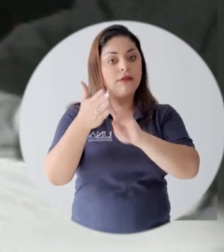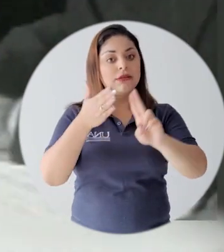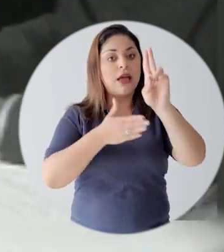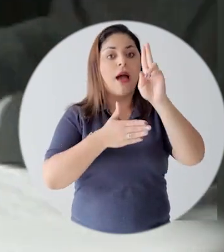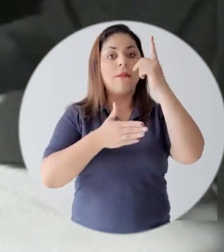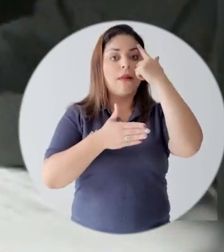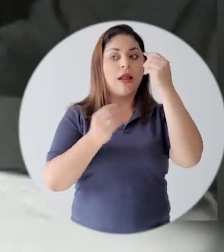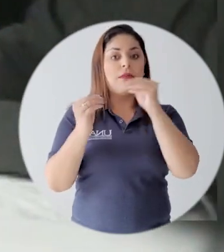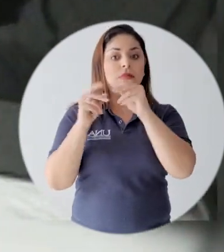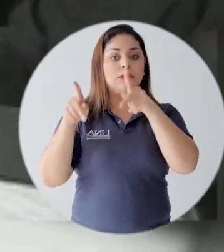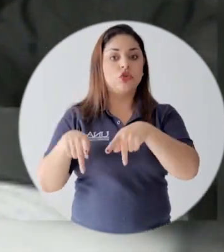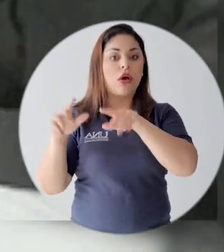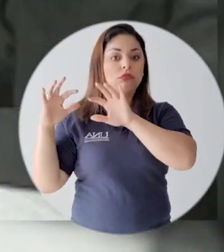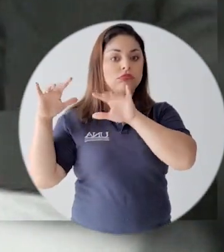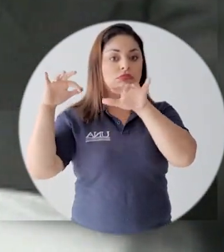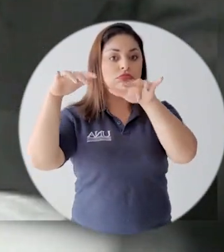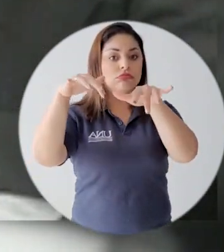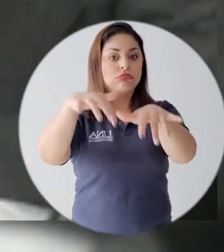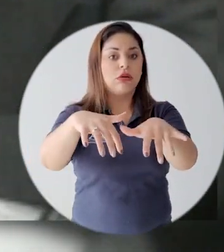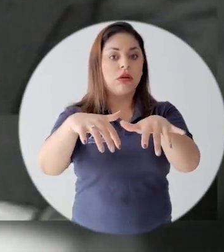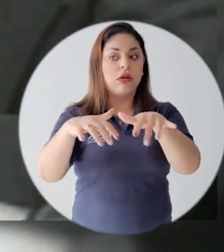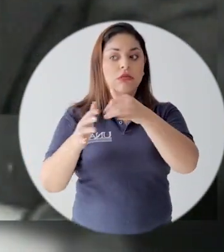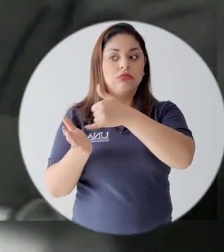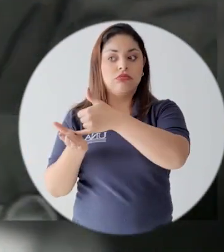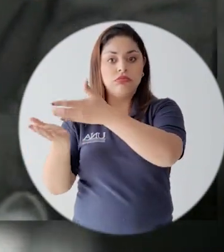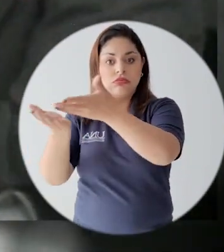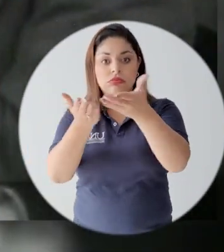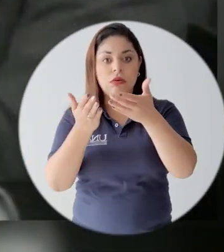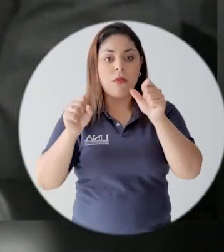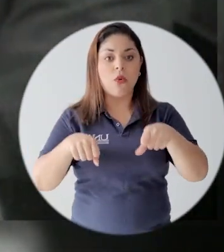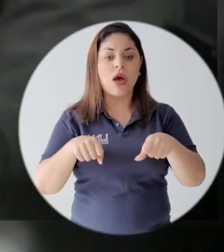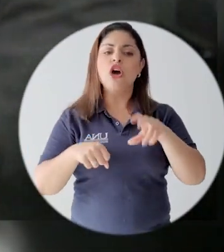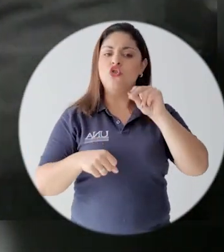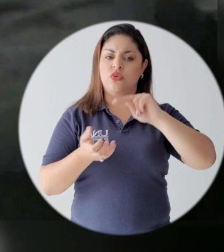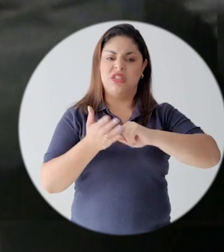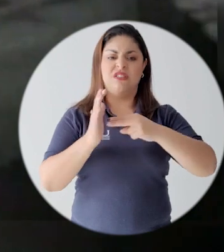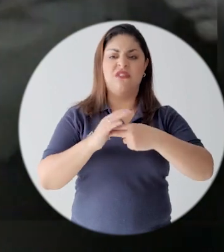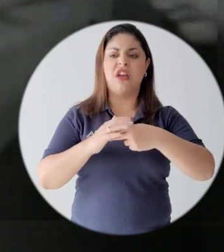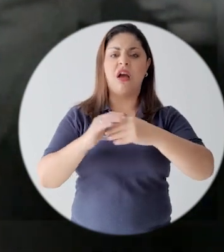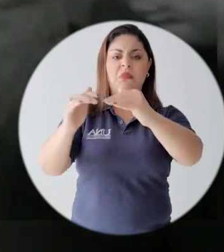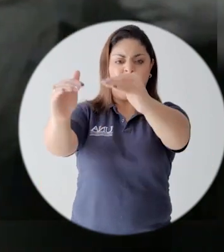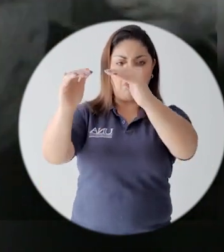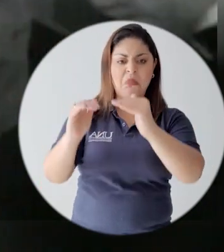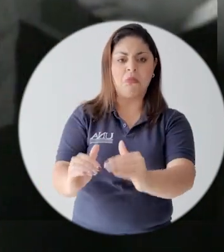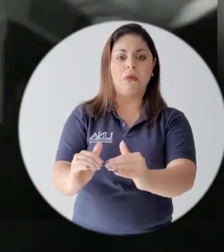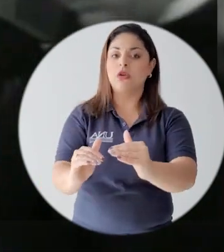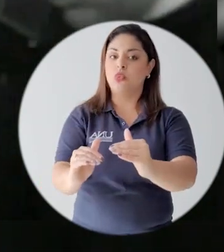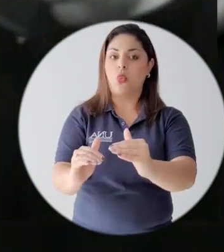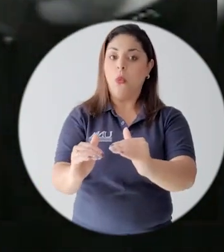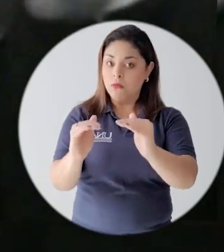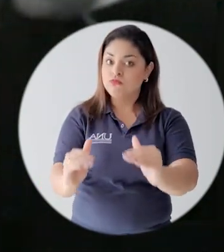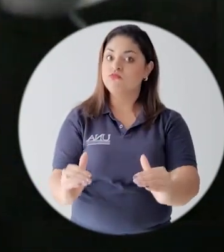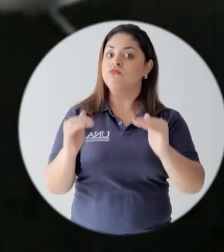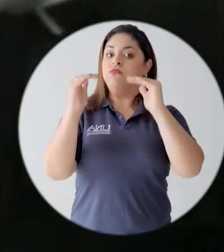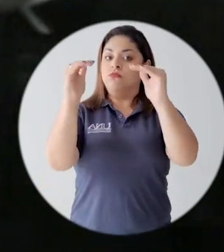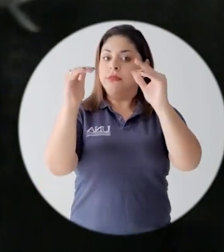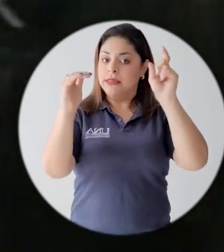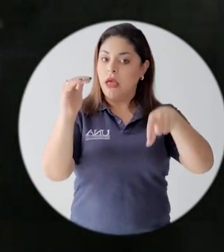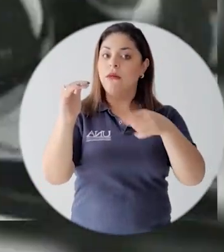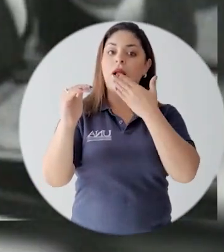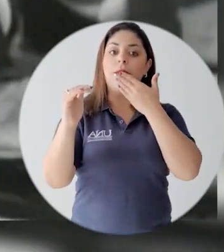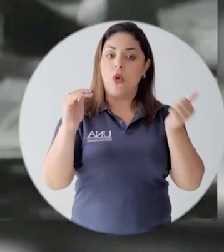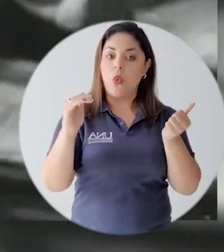universidad para los sectores mayoritarios. Eso no quiere decir una universidad de segunda categoría, debe ser la